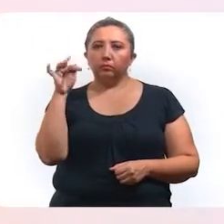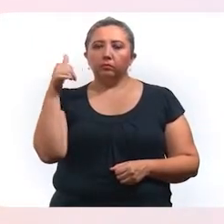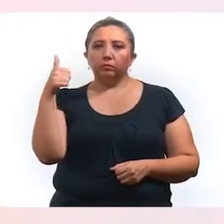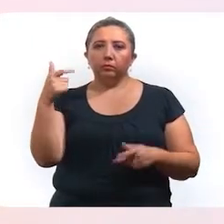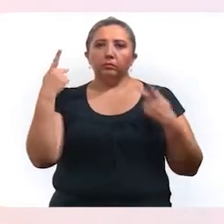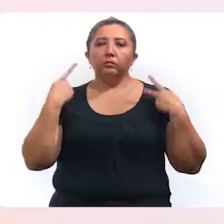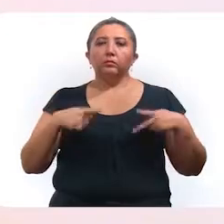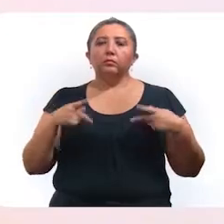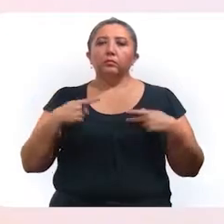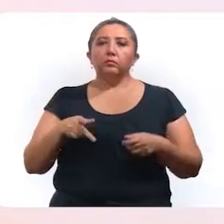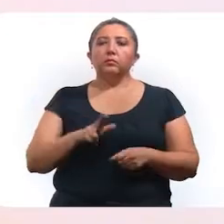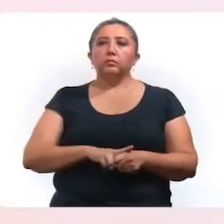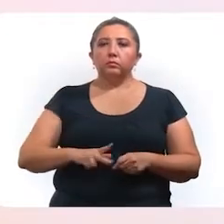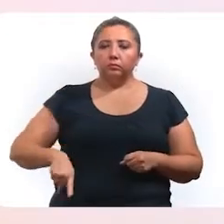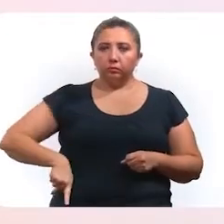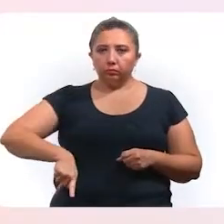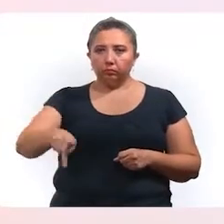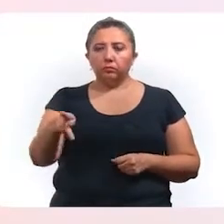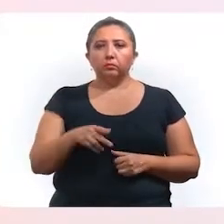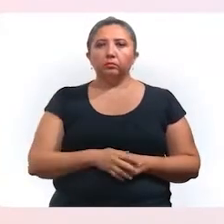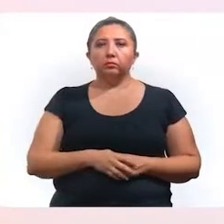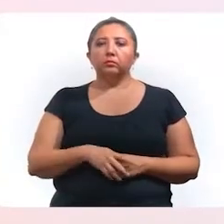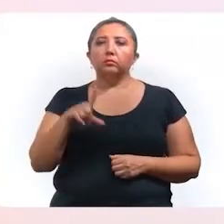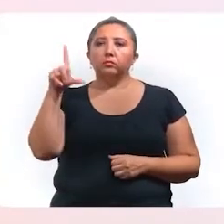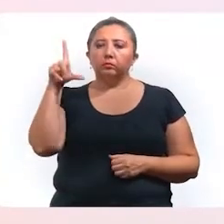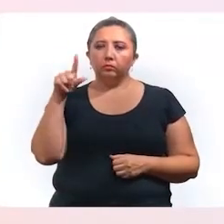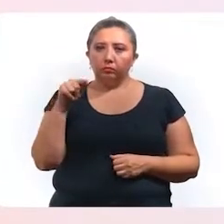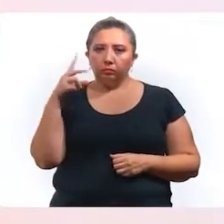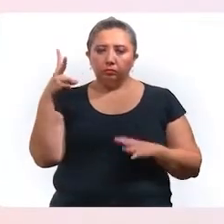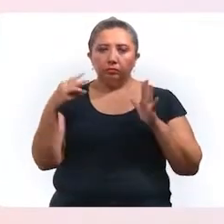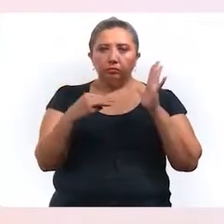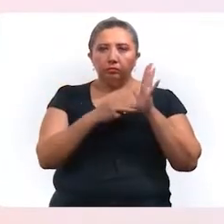146 pacientes en hospitales públicos.